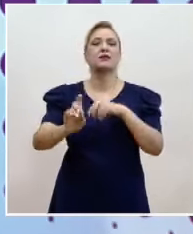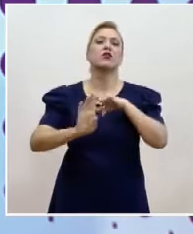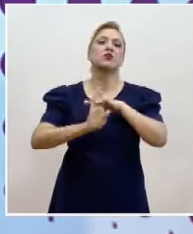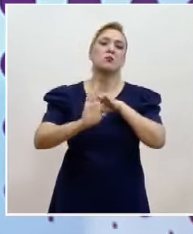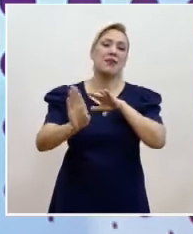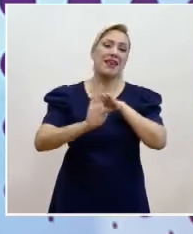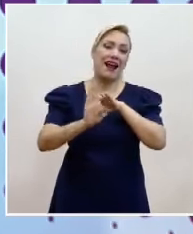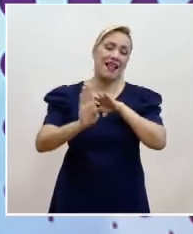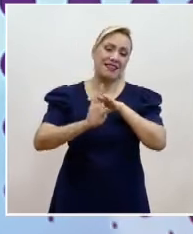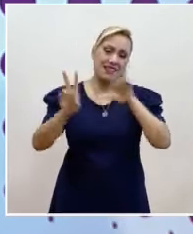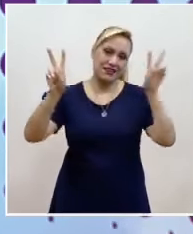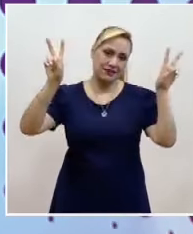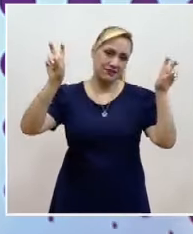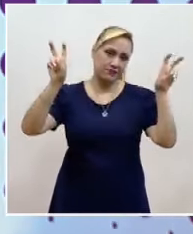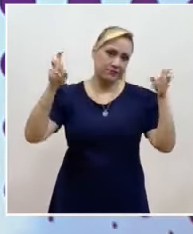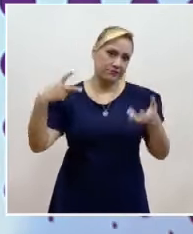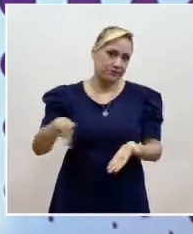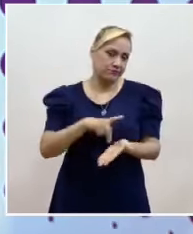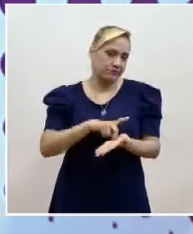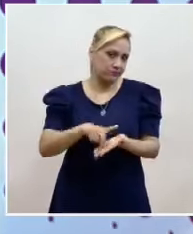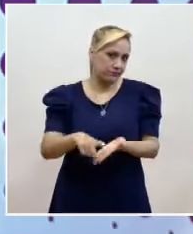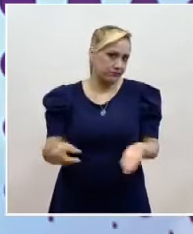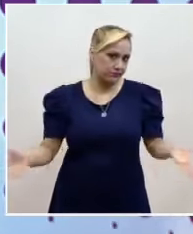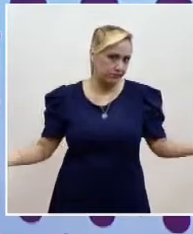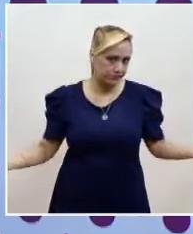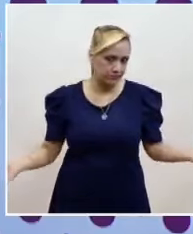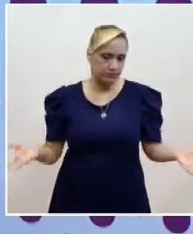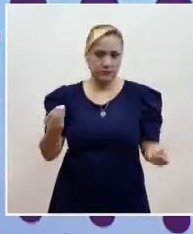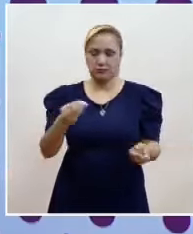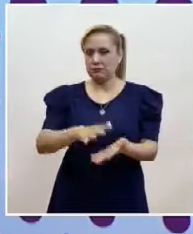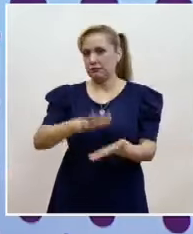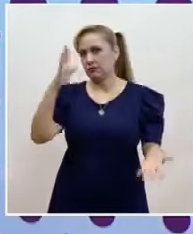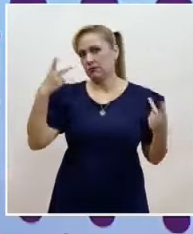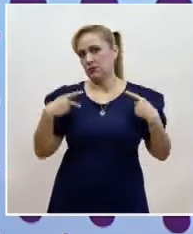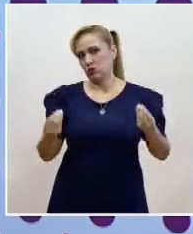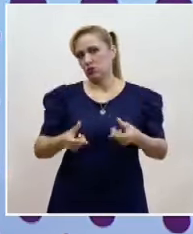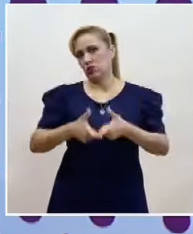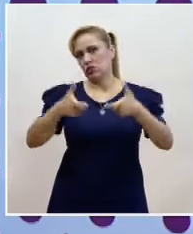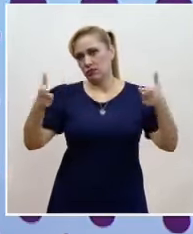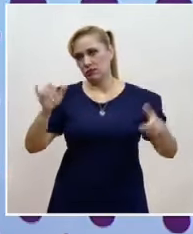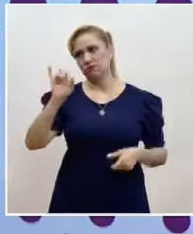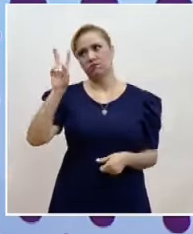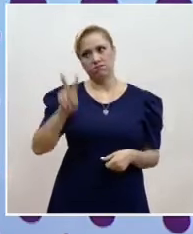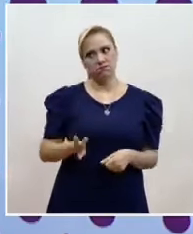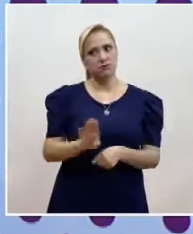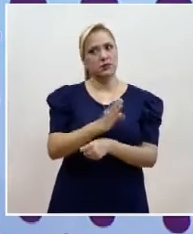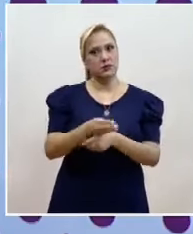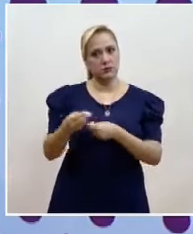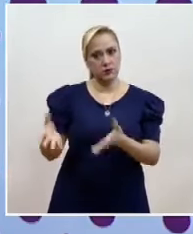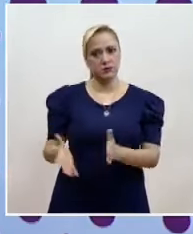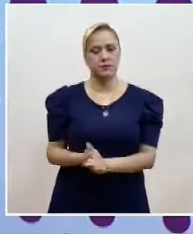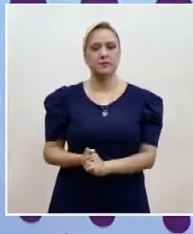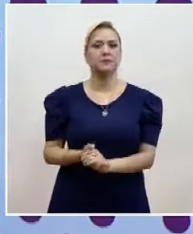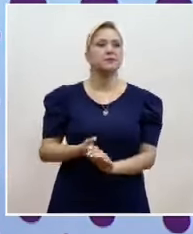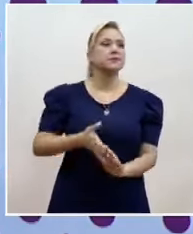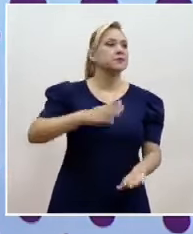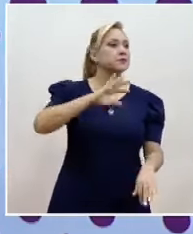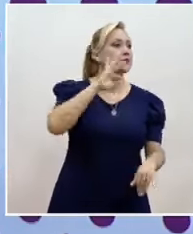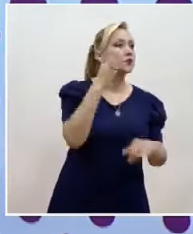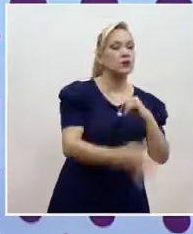tema que involucra sus derechos, ¿no? Claro, y que es una gran cantidad de personas las que se Sí. verían beneficiadas. Antes de irnos a conclusiones,